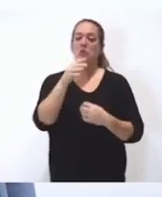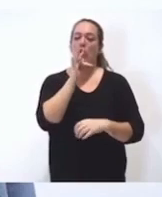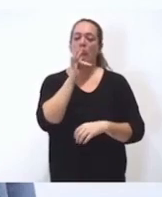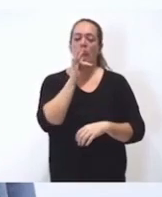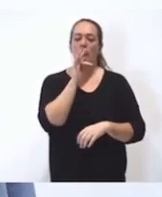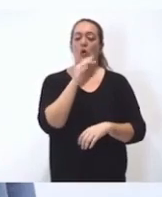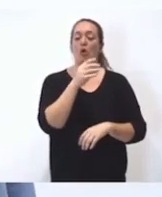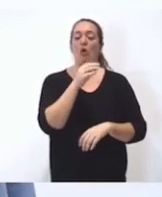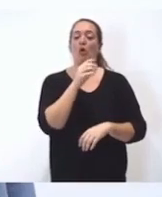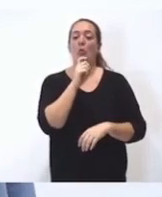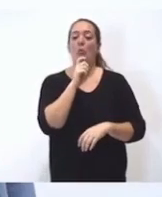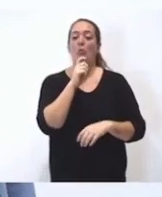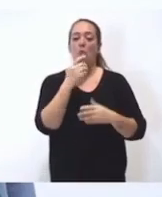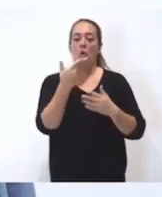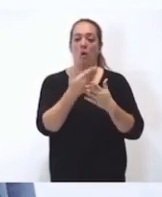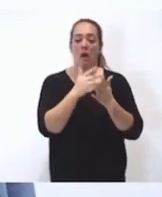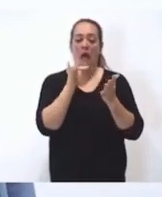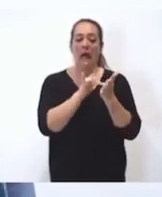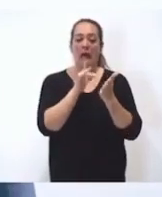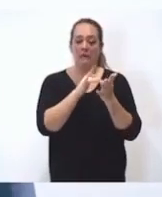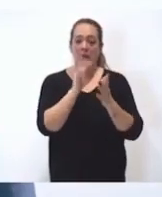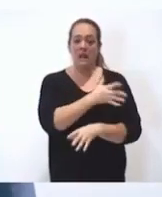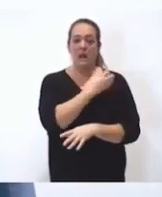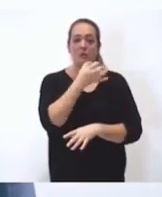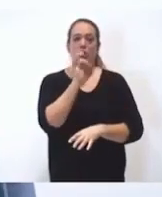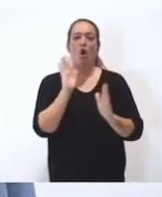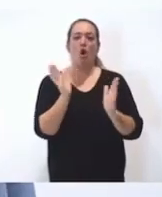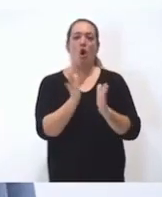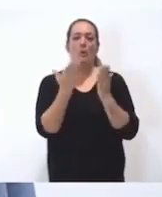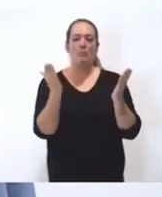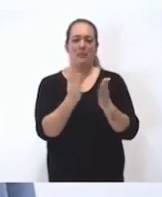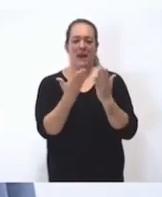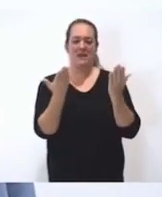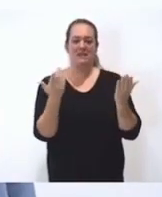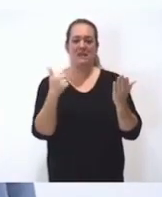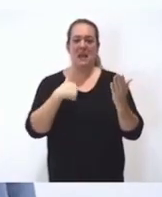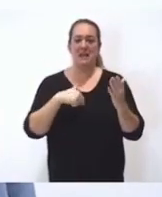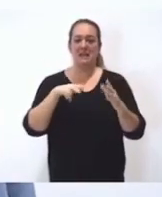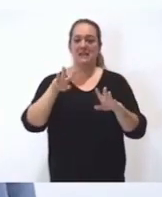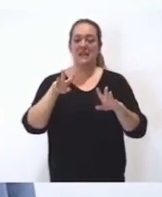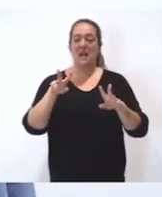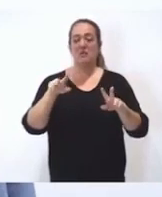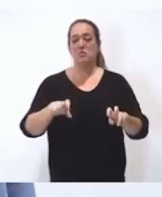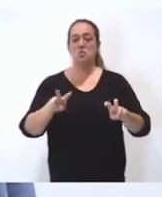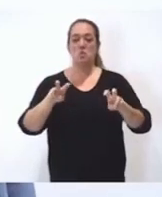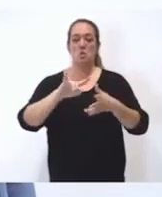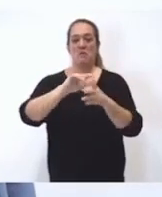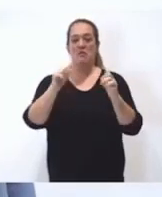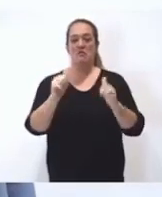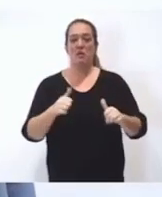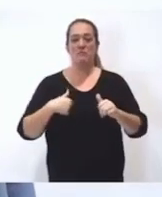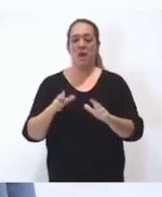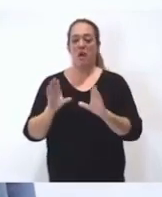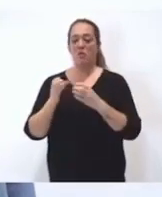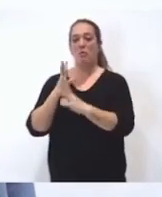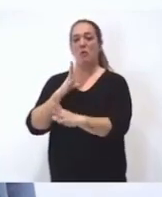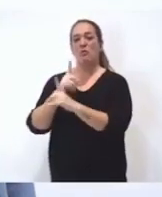la agenda publicada del Cabildo. Esta debe ser la unidad esa, la nueva, la de versión 3.0, que a la oposición nada de nada.